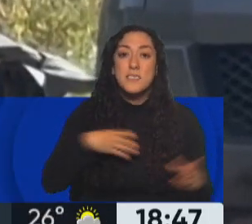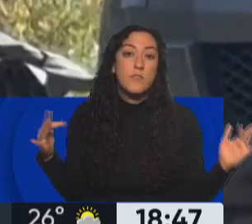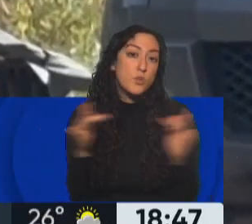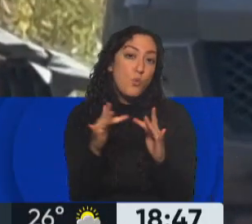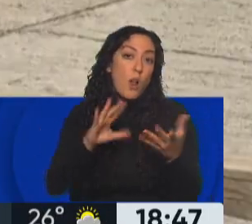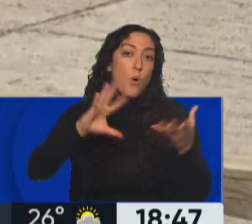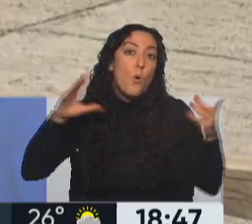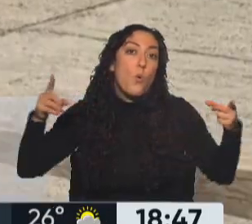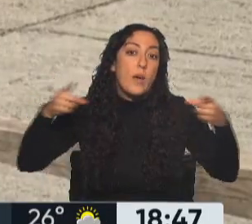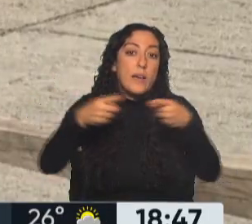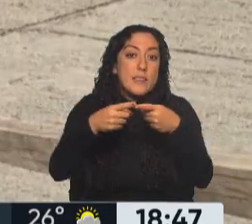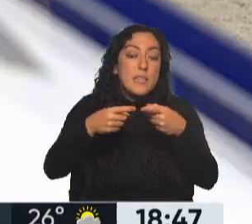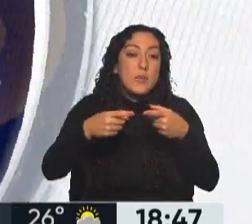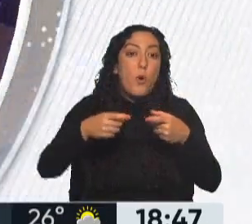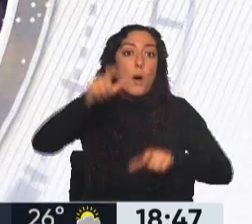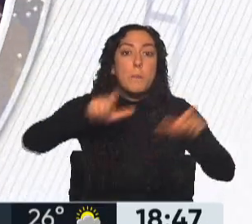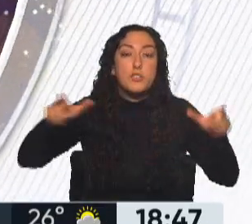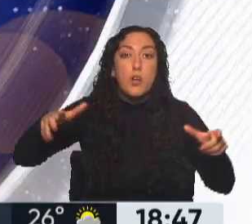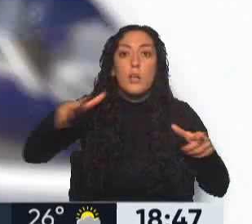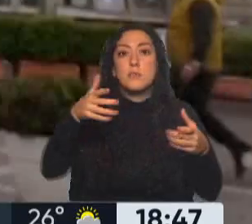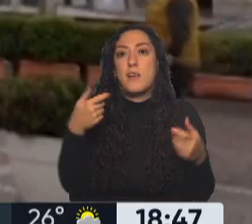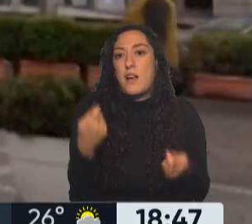mitigar el impacto en la población.